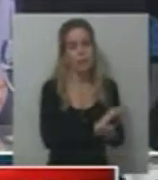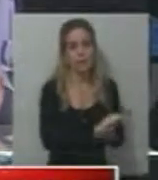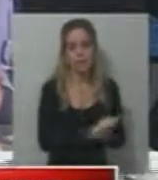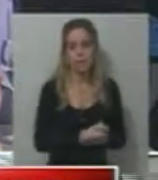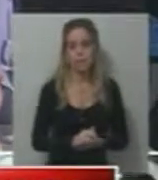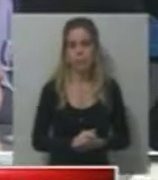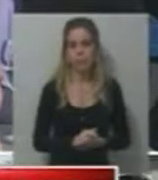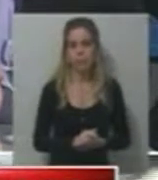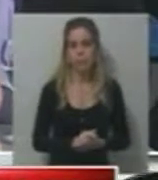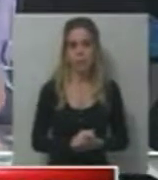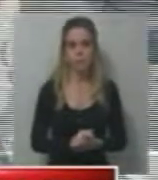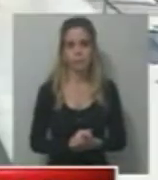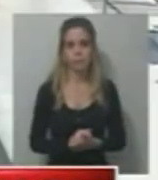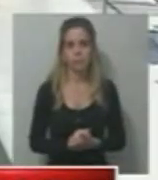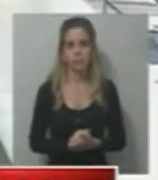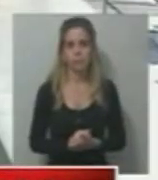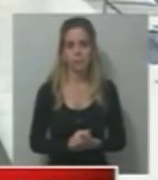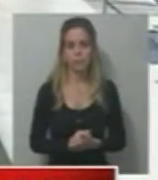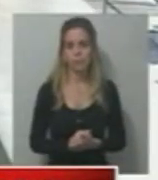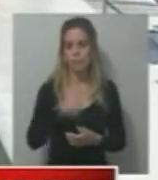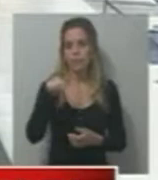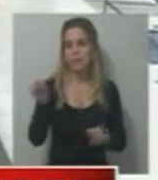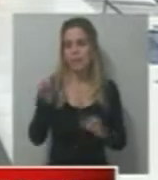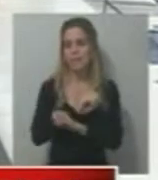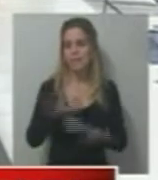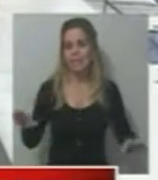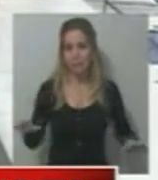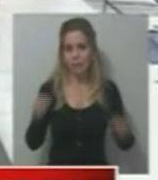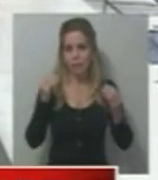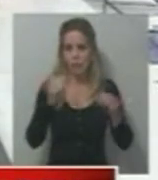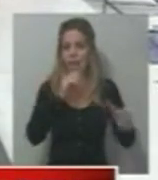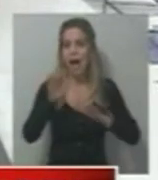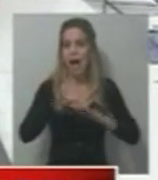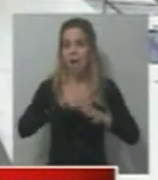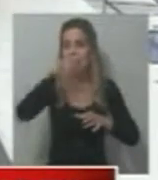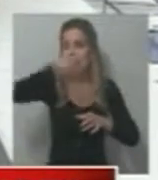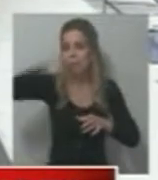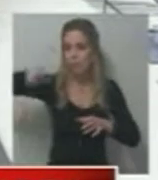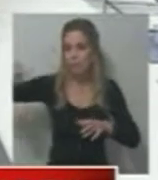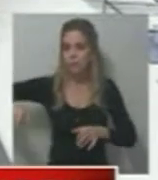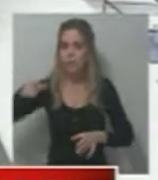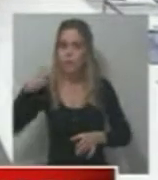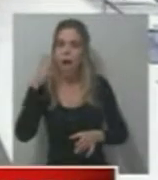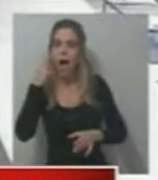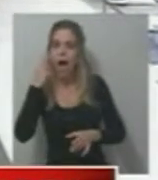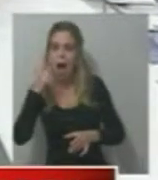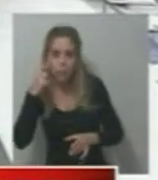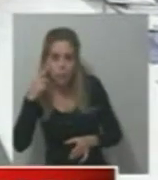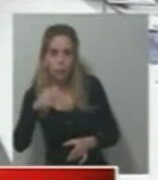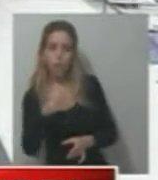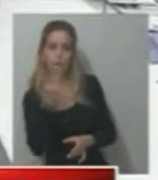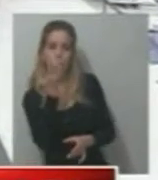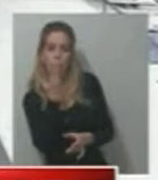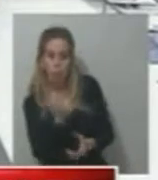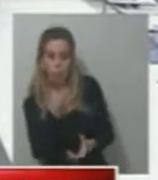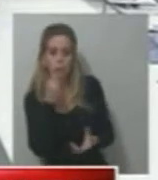a hablar del accidente si le da un voto más. Es tremendo porque a veces los argentinos somos cuervos. Sobre cualquier cosa vamos a picar un voto más, un peso